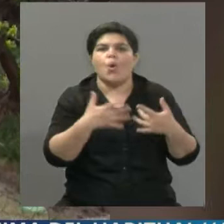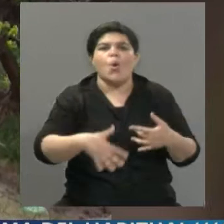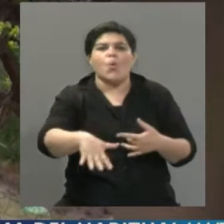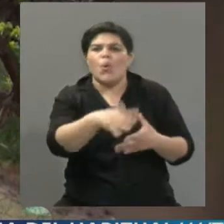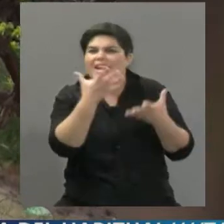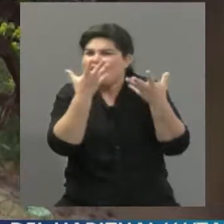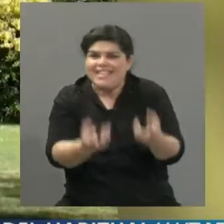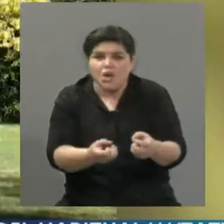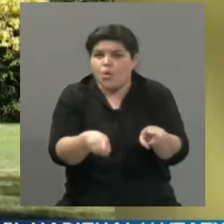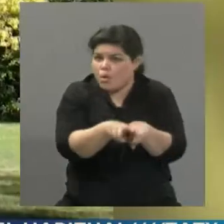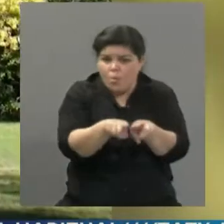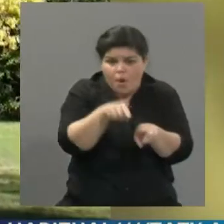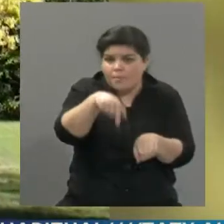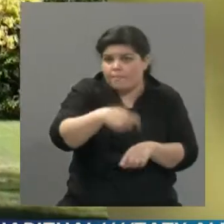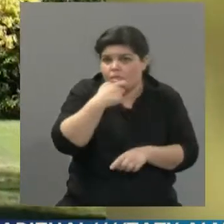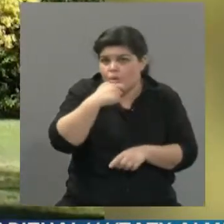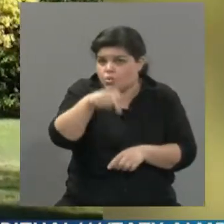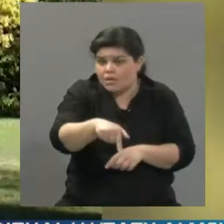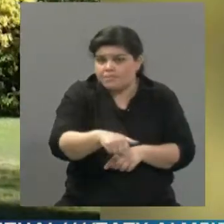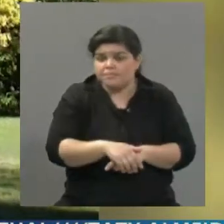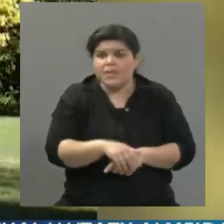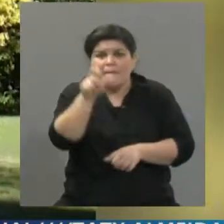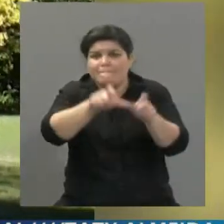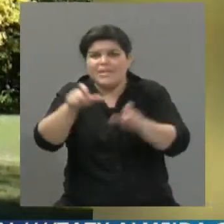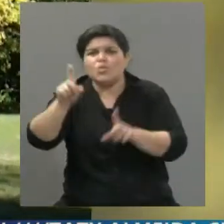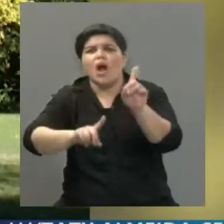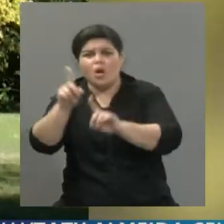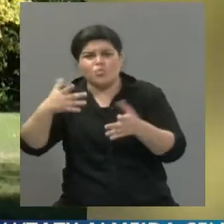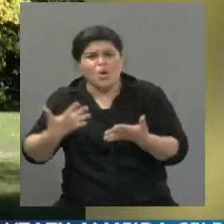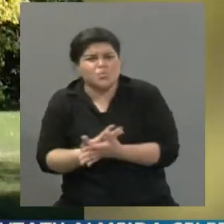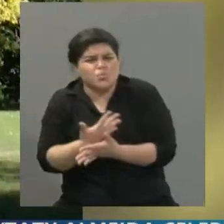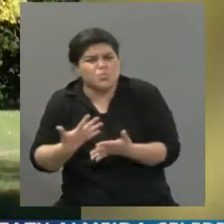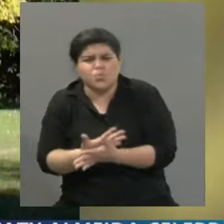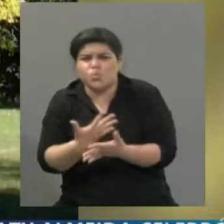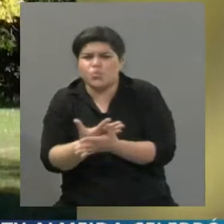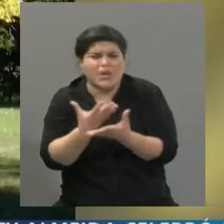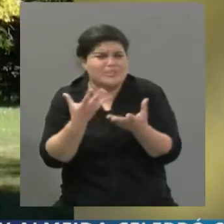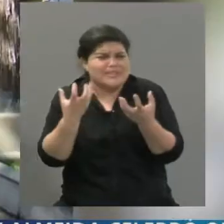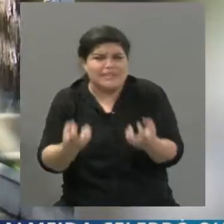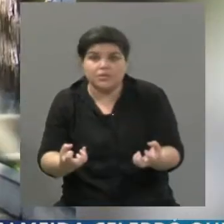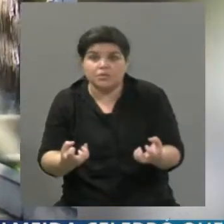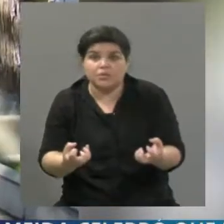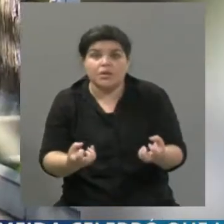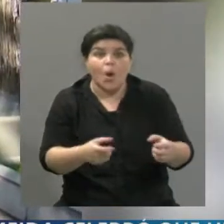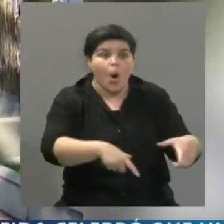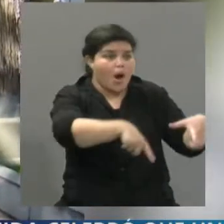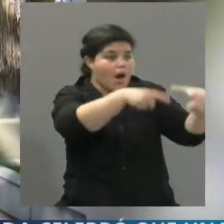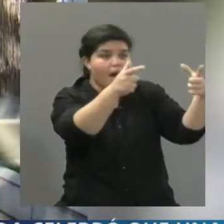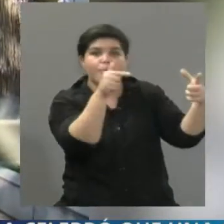eso, el aire tan seco. Claro. Los árboles humidifican el aire, lo cual le facilita la respiración.